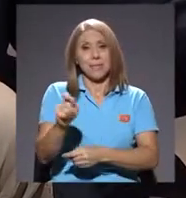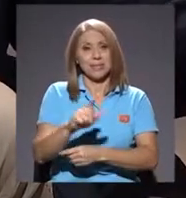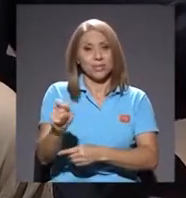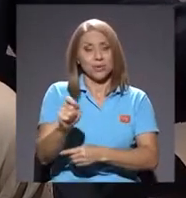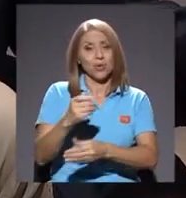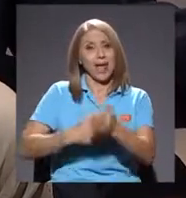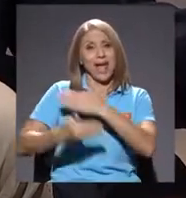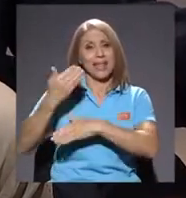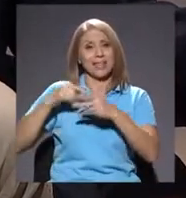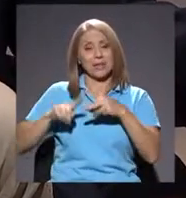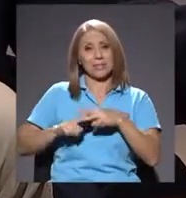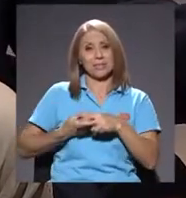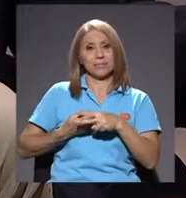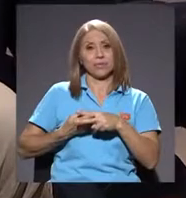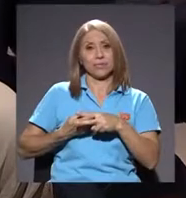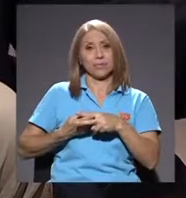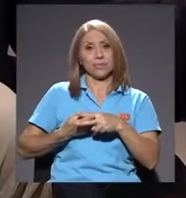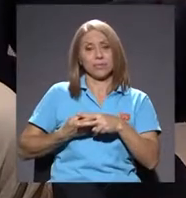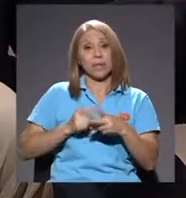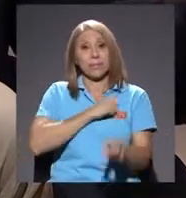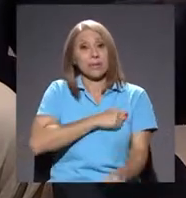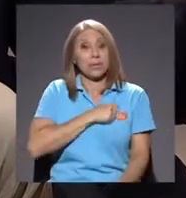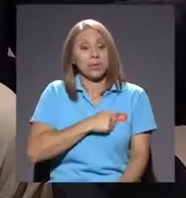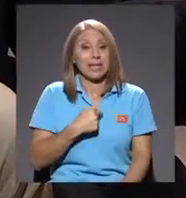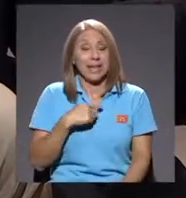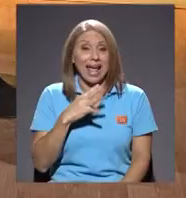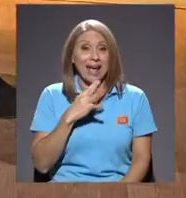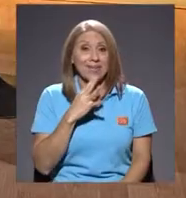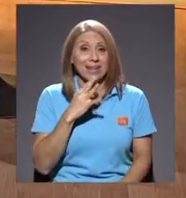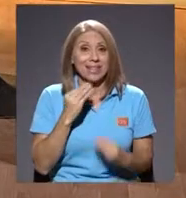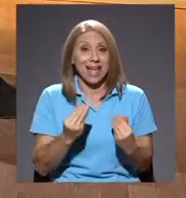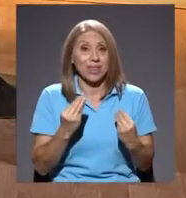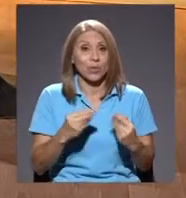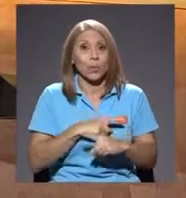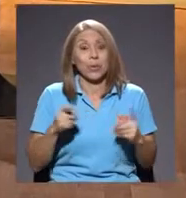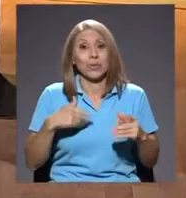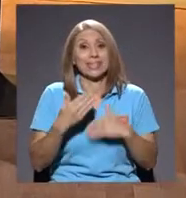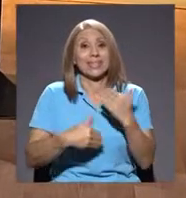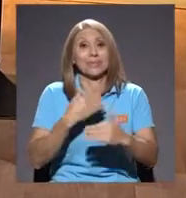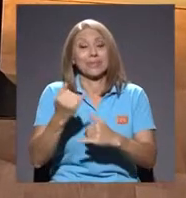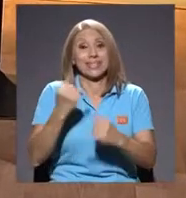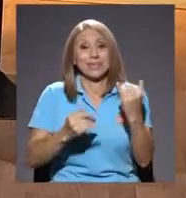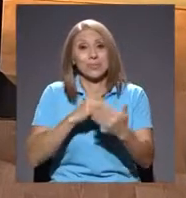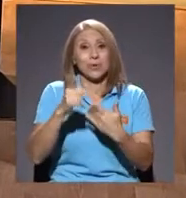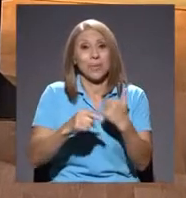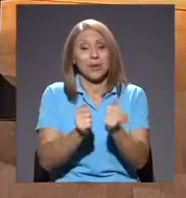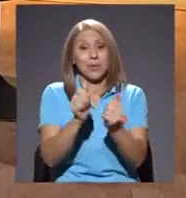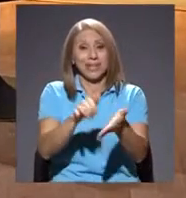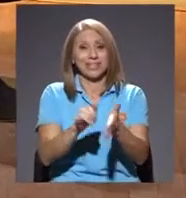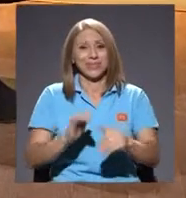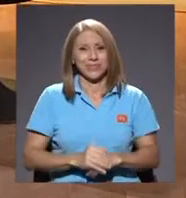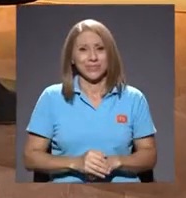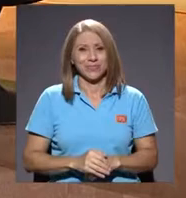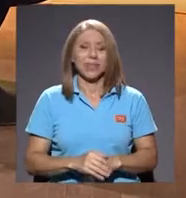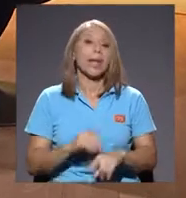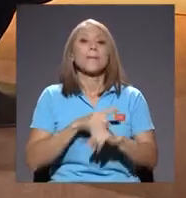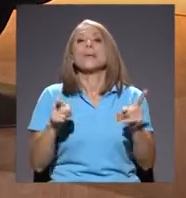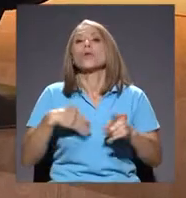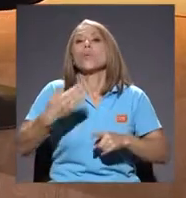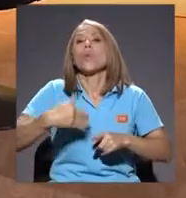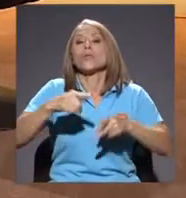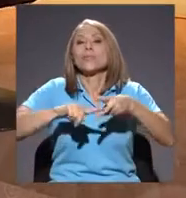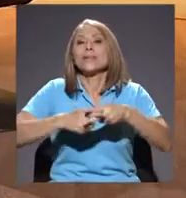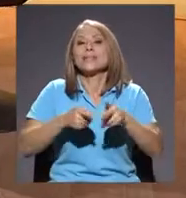perdonen que hable tanto el programa puesto pero el tema es que cuando empieza un sistema de pensiones